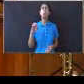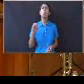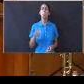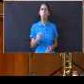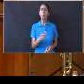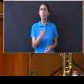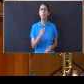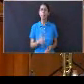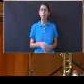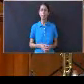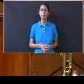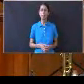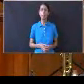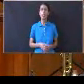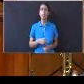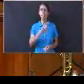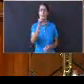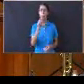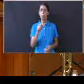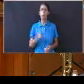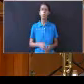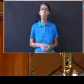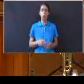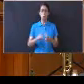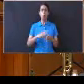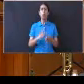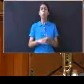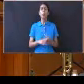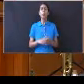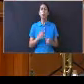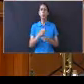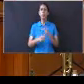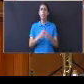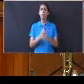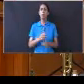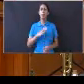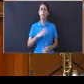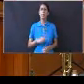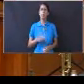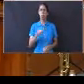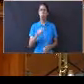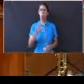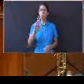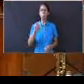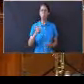¿Y cuántos años tiene? Tantos. Usted no hace examen. Usted una vez va a inscribirse.